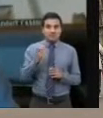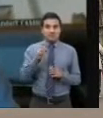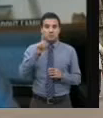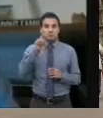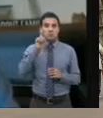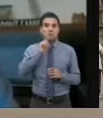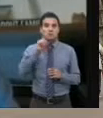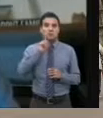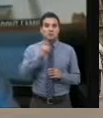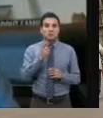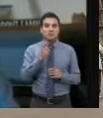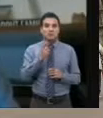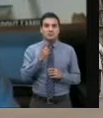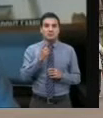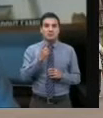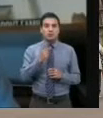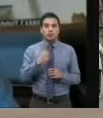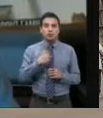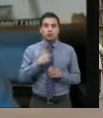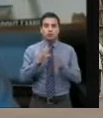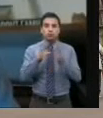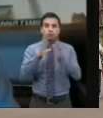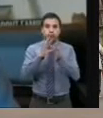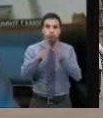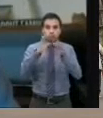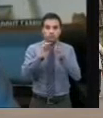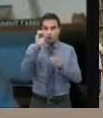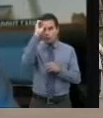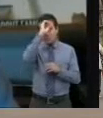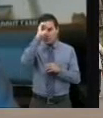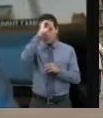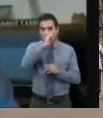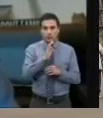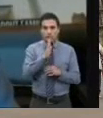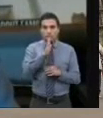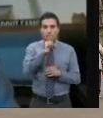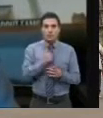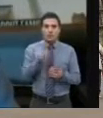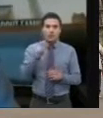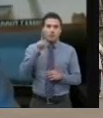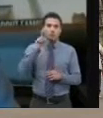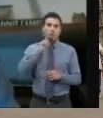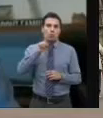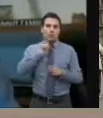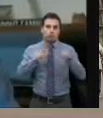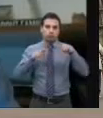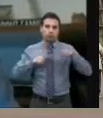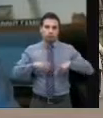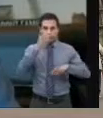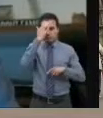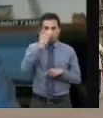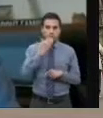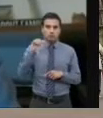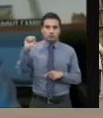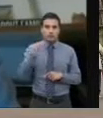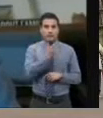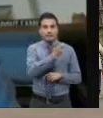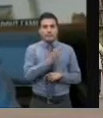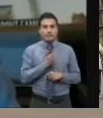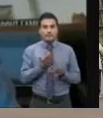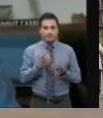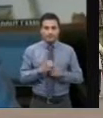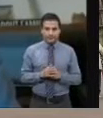de poder hacer ninguna manifestación porque es interpretada como una influencer que recibe dinero. En la